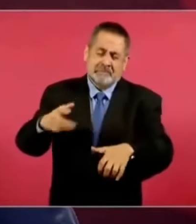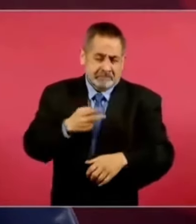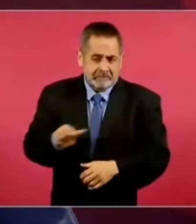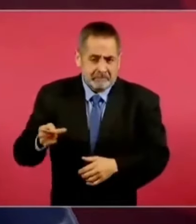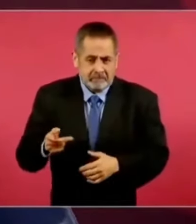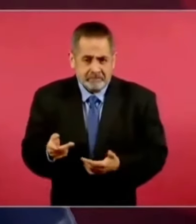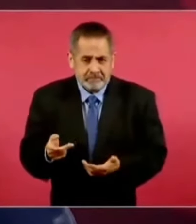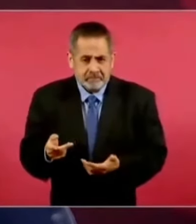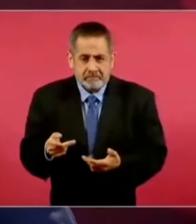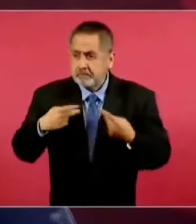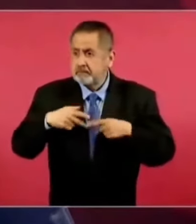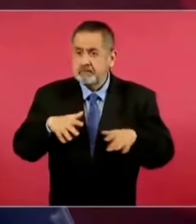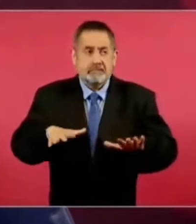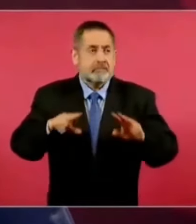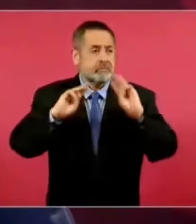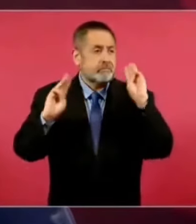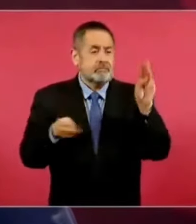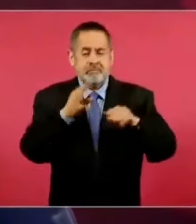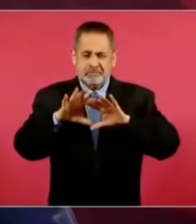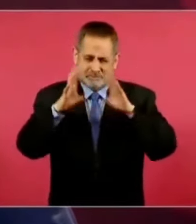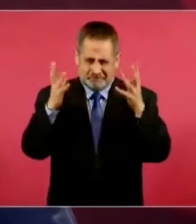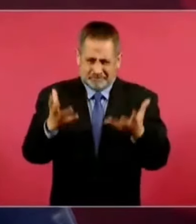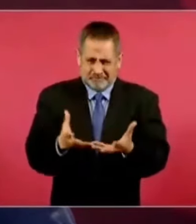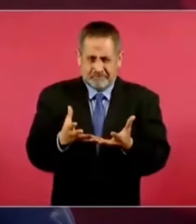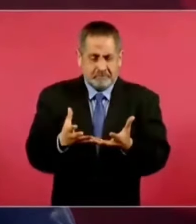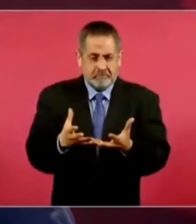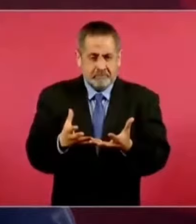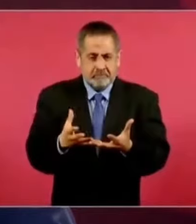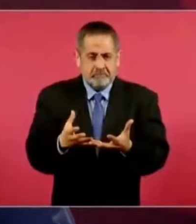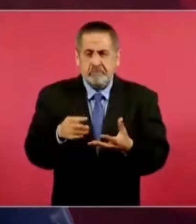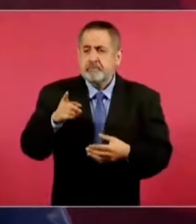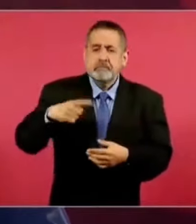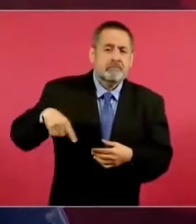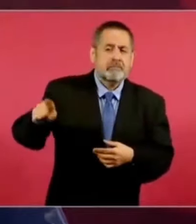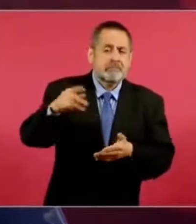de seres humanos que sobreviven